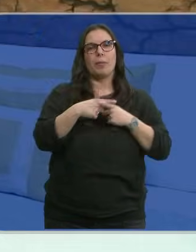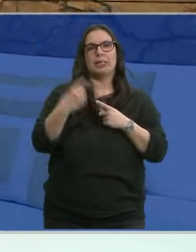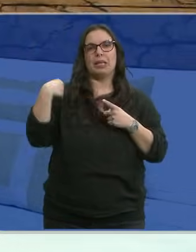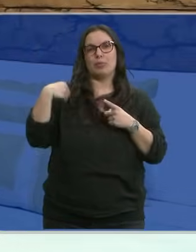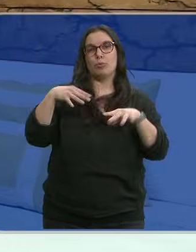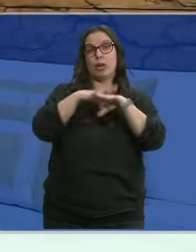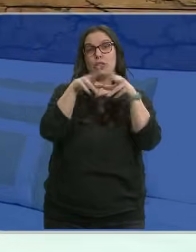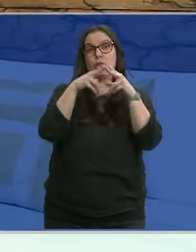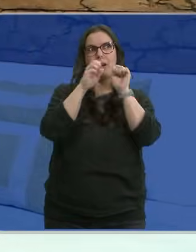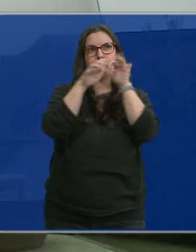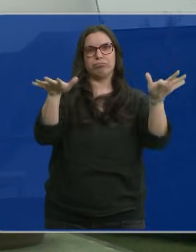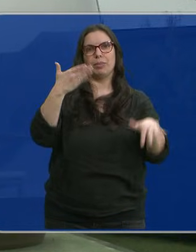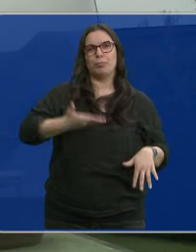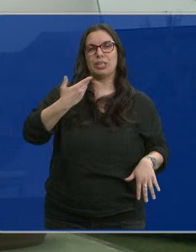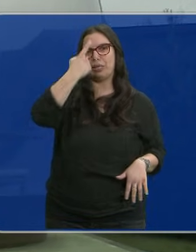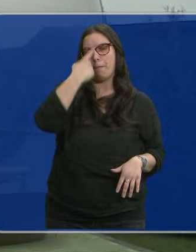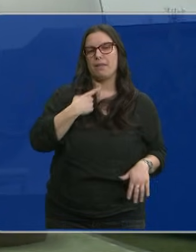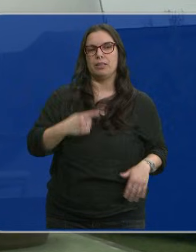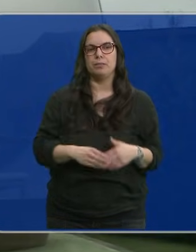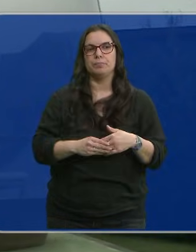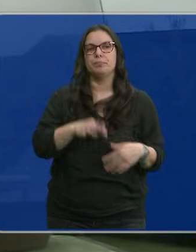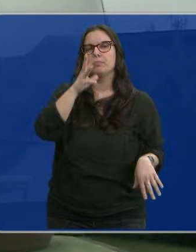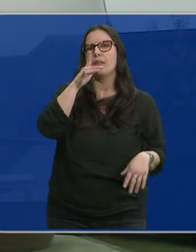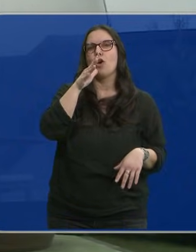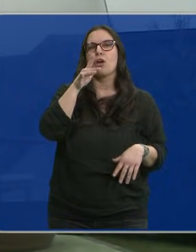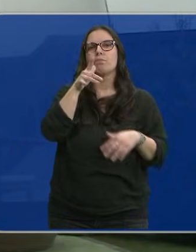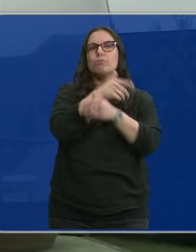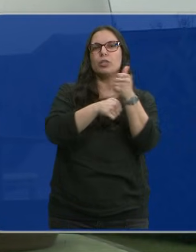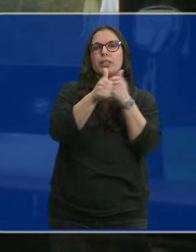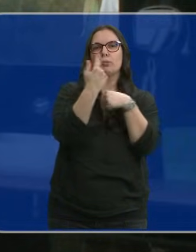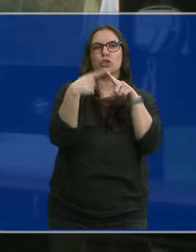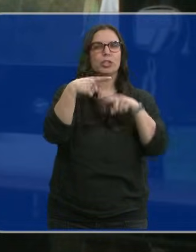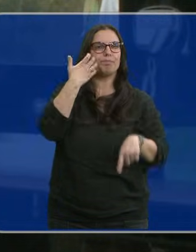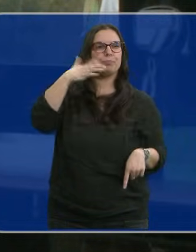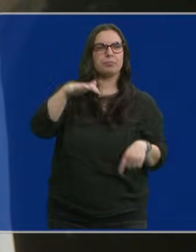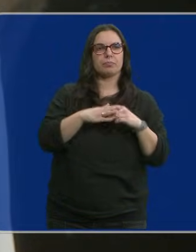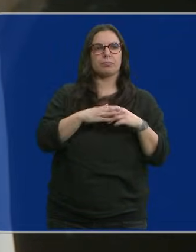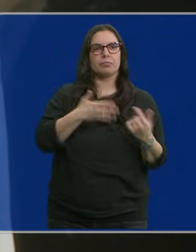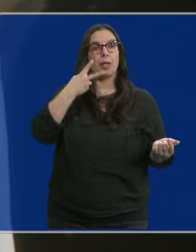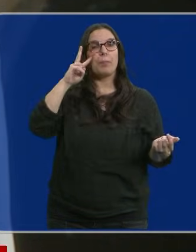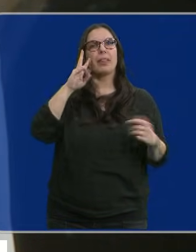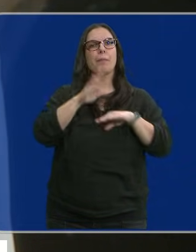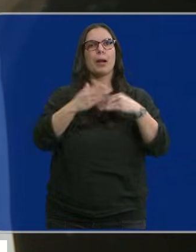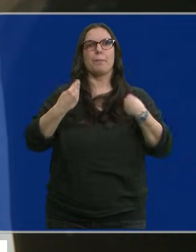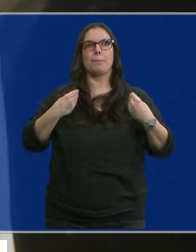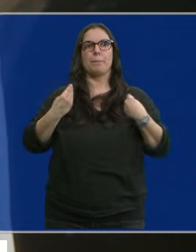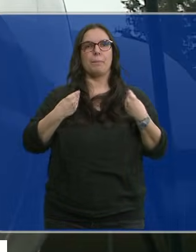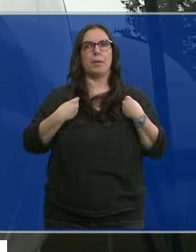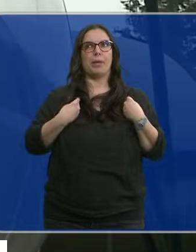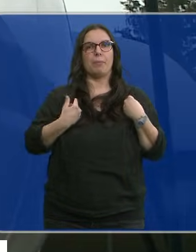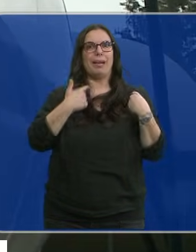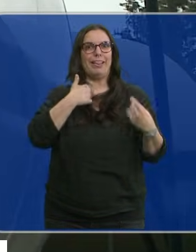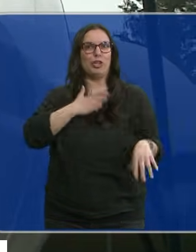redes sociales. Ahora priorizamos lo diferente. Una experiencia es para vivir algo que no te quieres